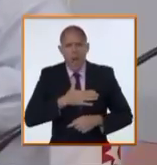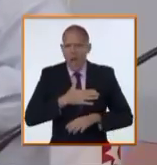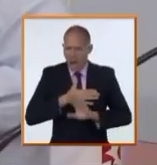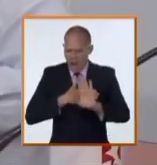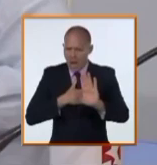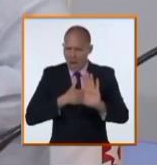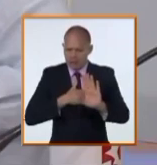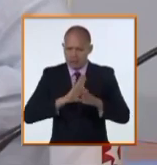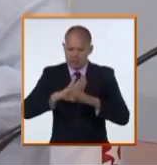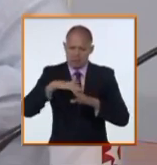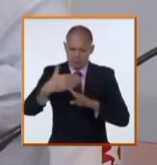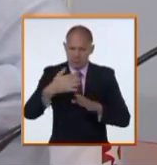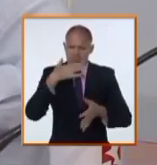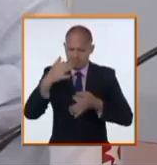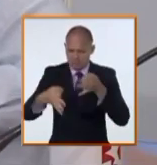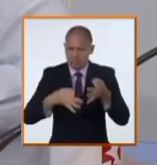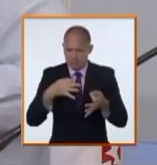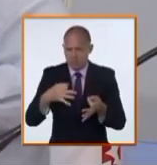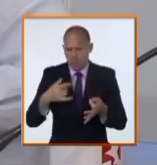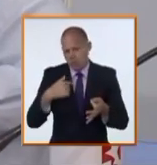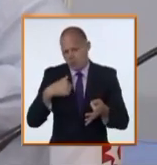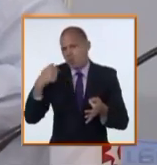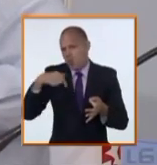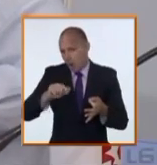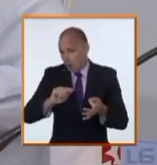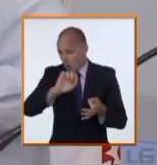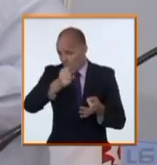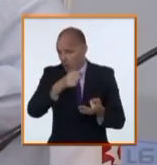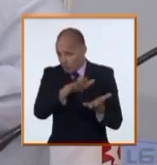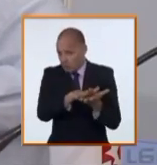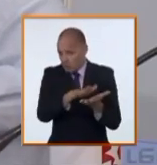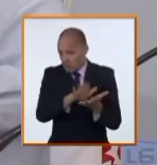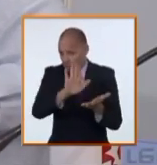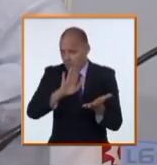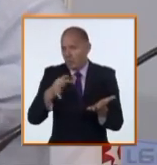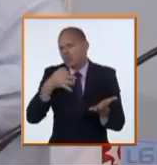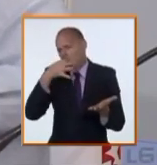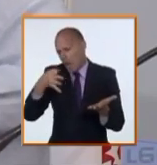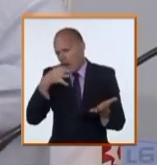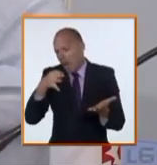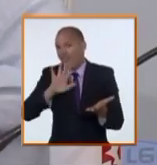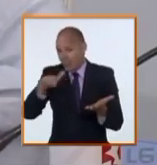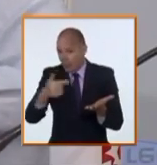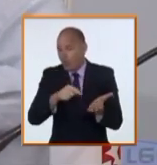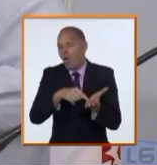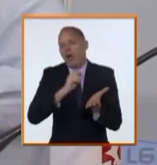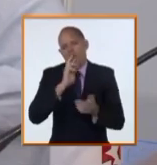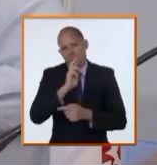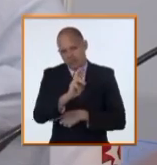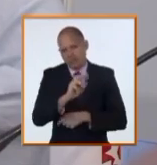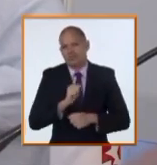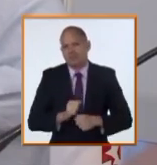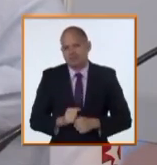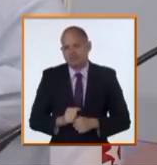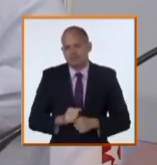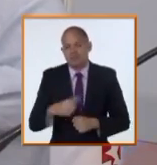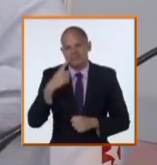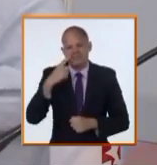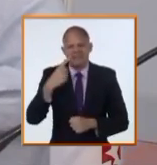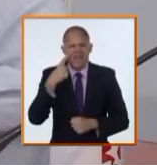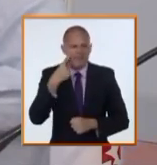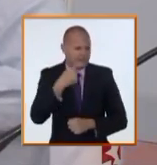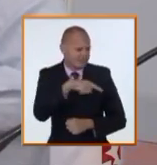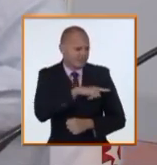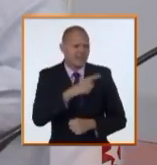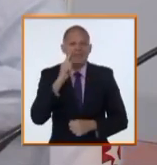vamos a dar al final de la intervención algunos datos de cómo se ha comportado sobre todo el turismo nacional en esta etapa estival de los meses de